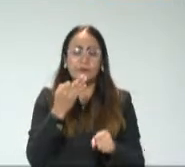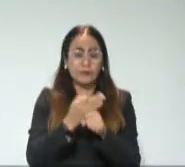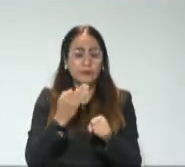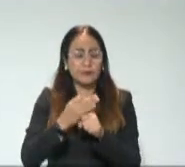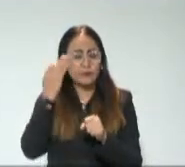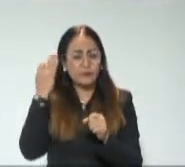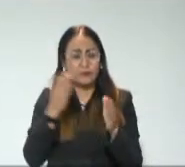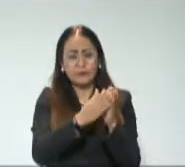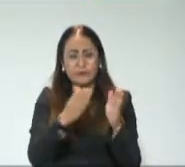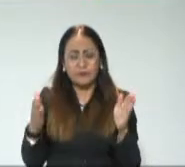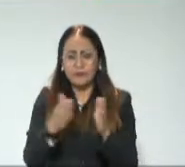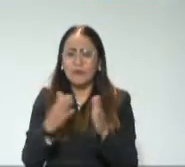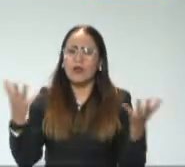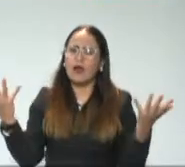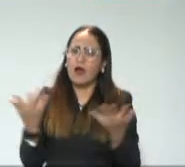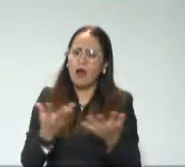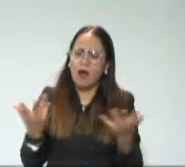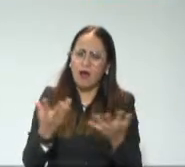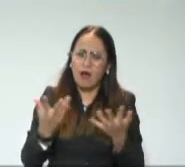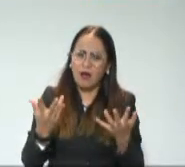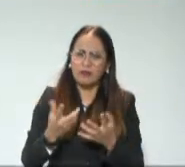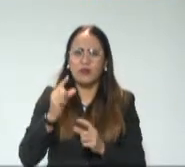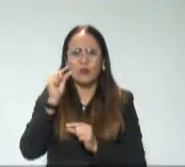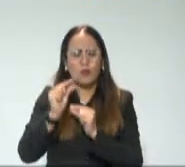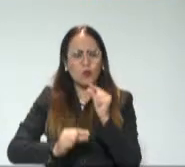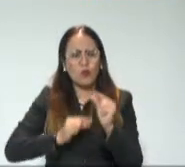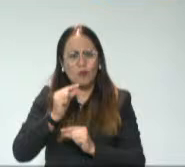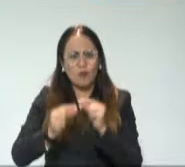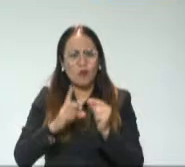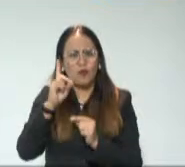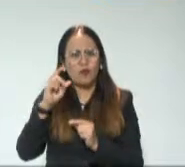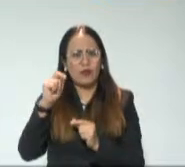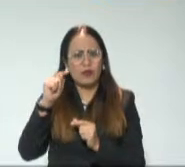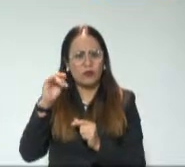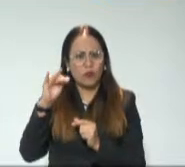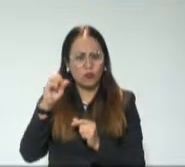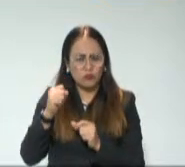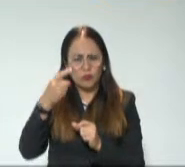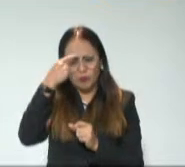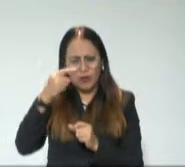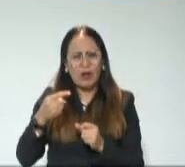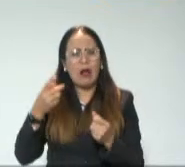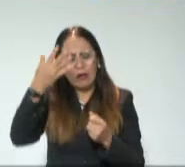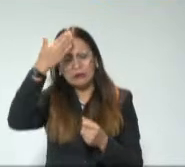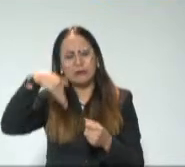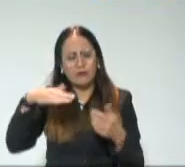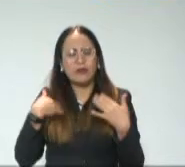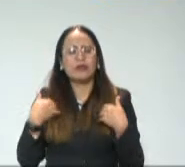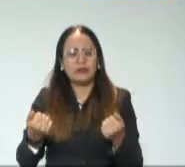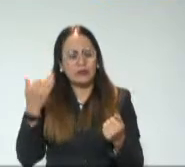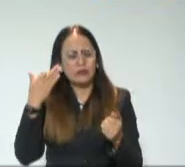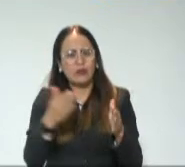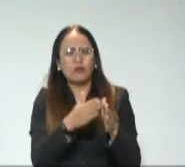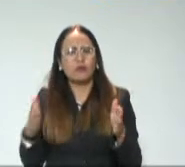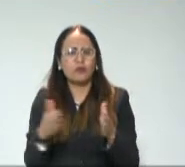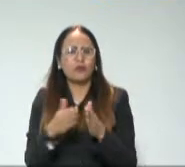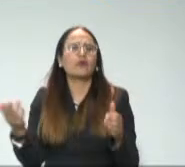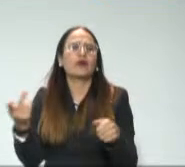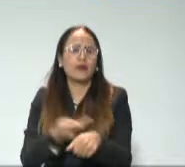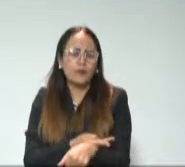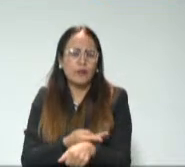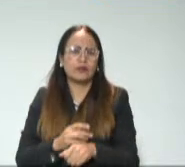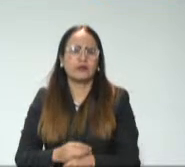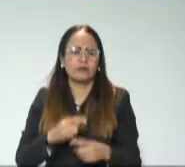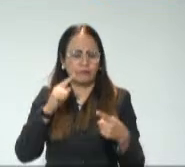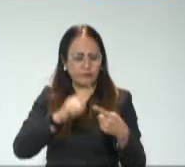construir justamente esta esta serie de datos para describir el problema en el que nos encontramos y y el lado de las premisas encontramos